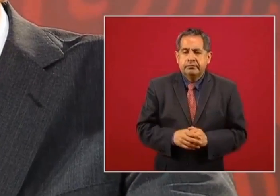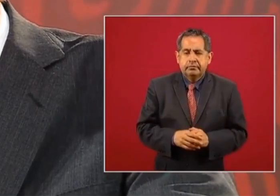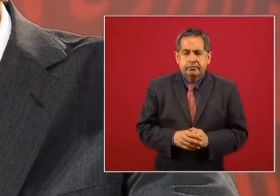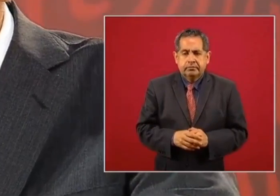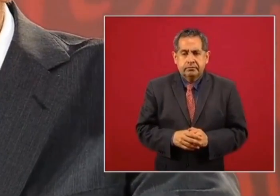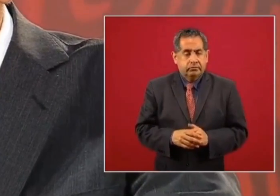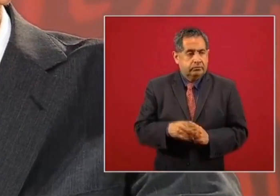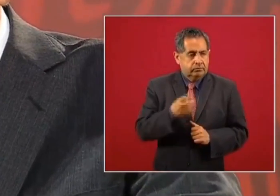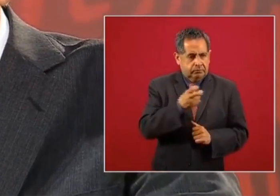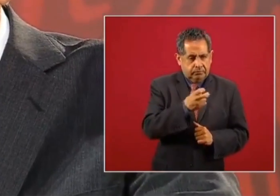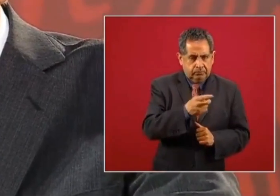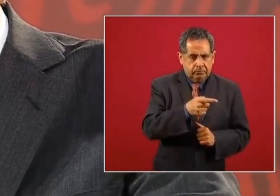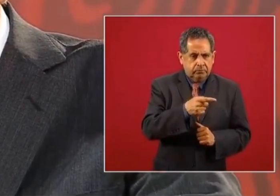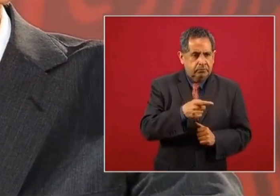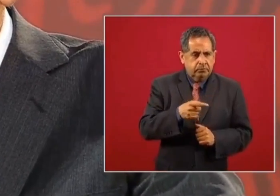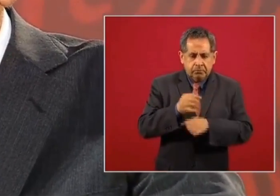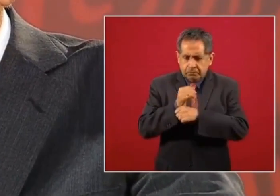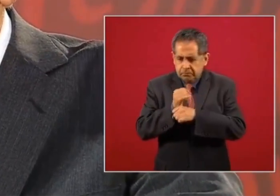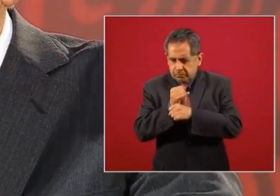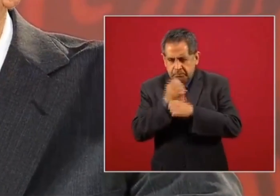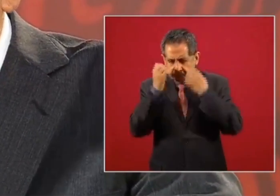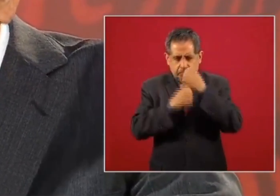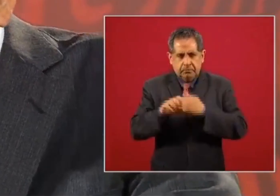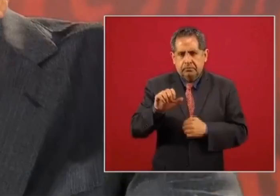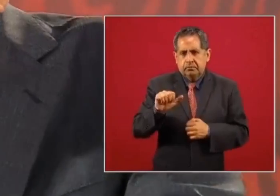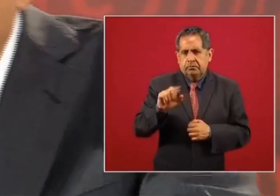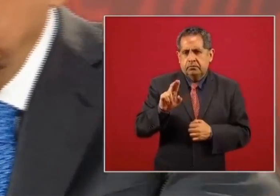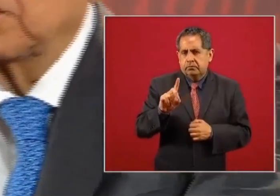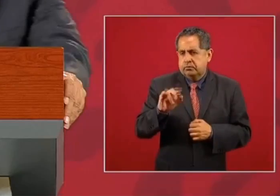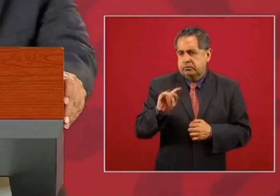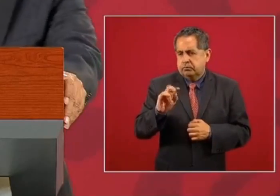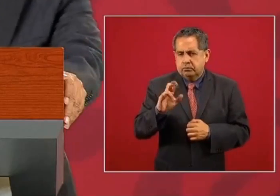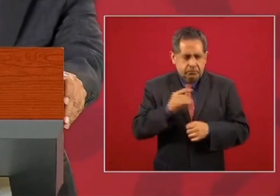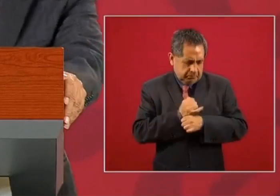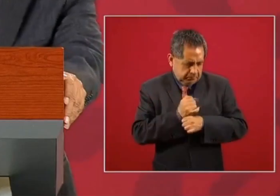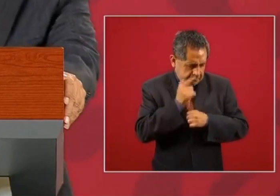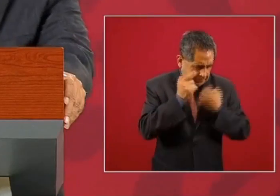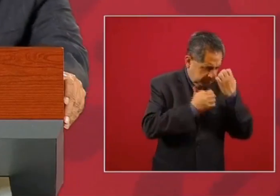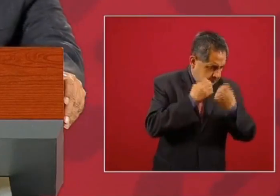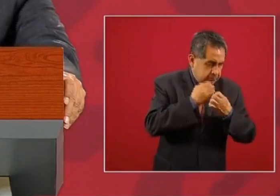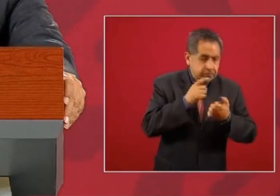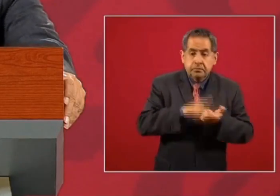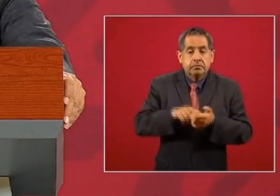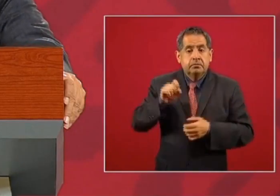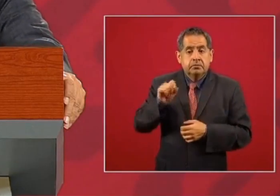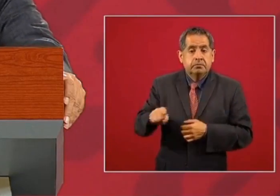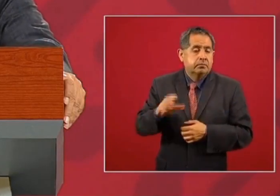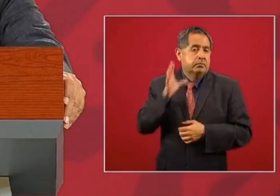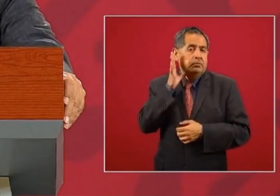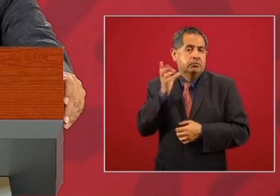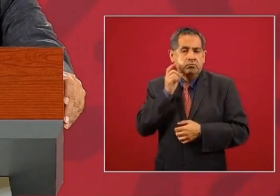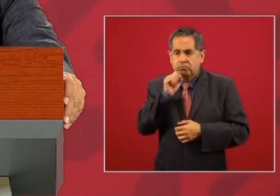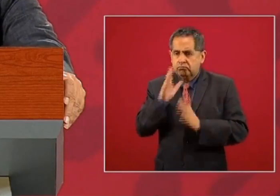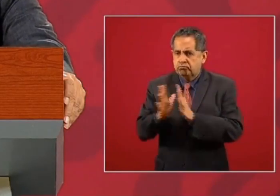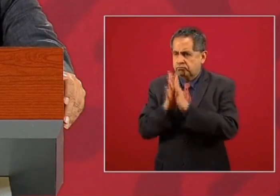A partir de una auditoría donde incluso intervino la Cámara de Diputados,